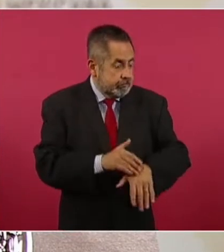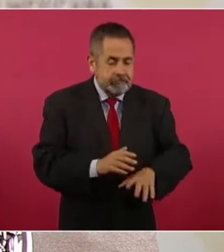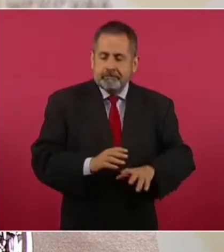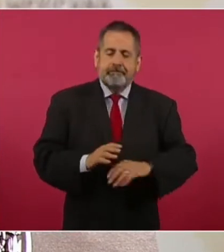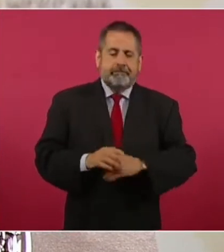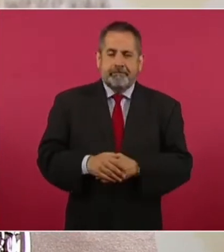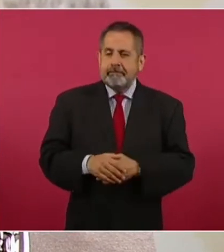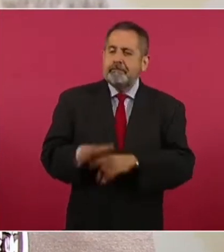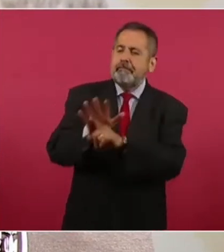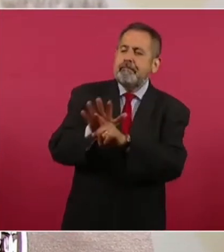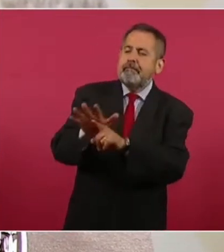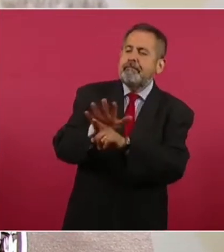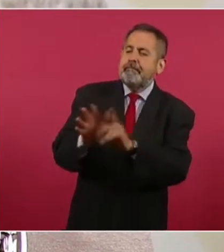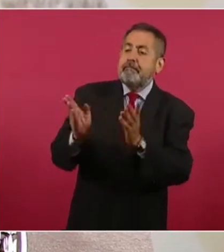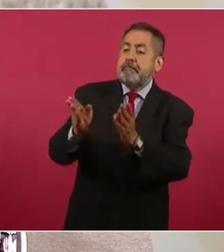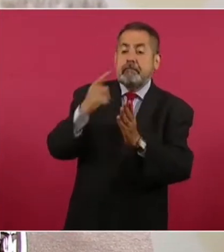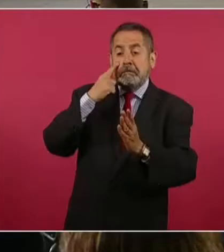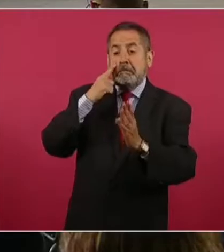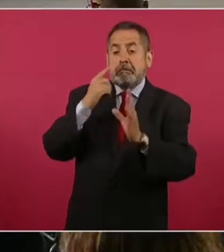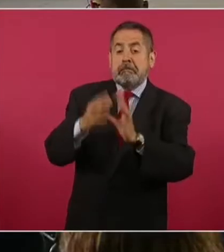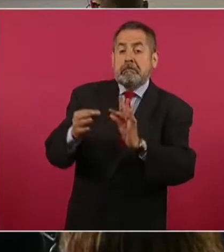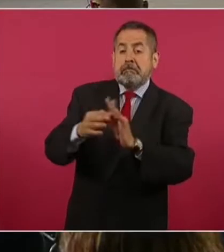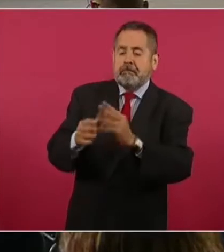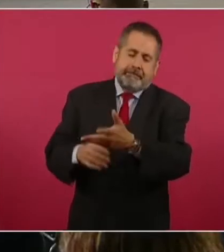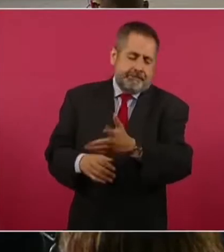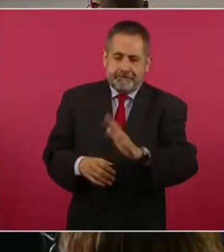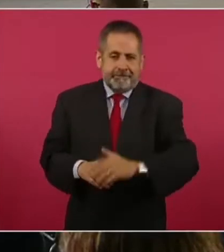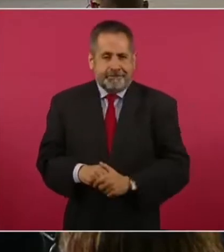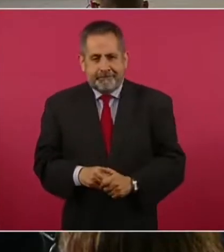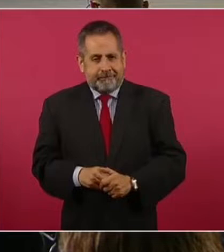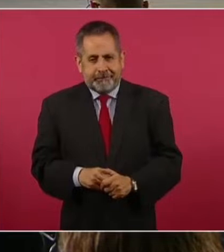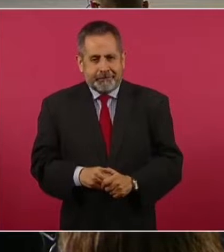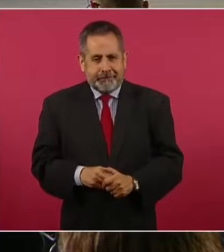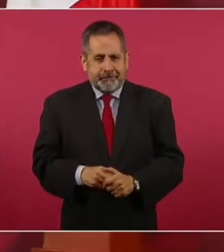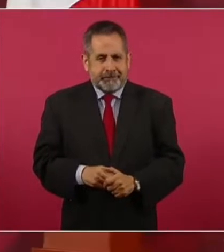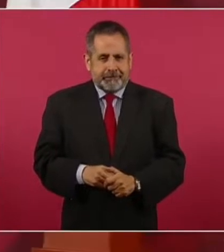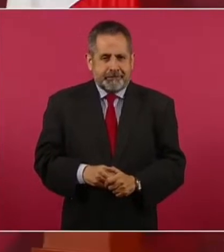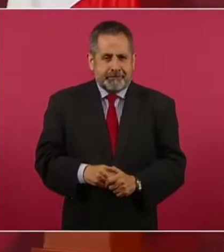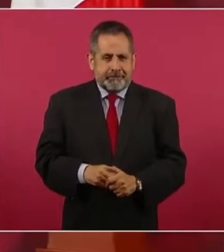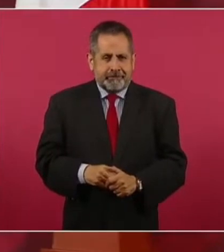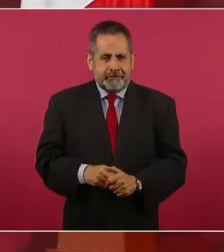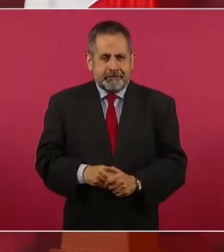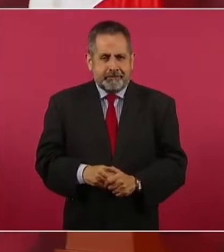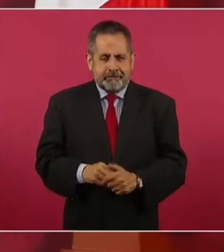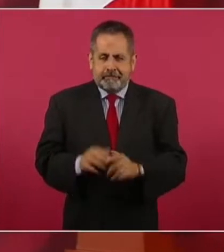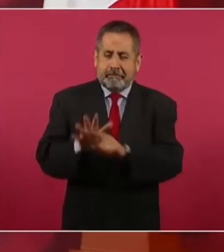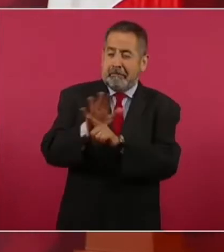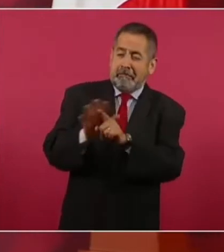gato por liebre, con todo el respeto a nuestros queridos gatos.